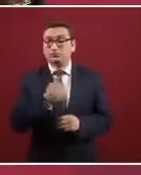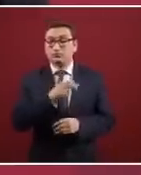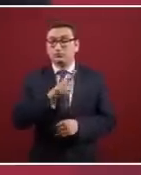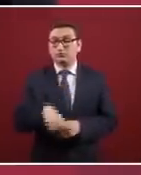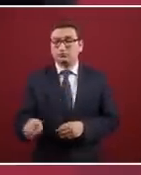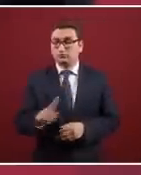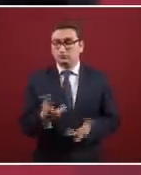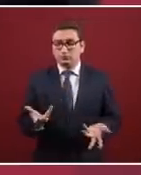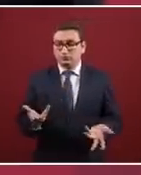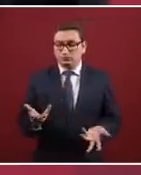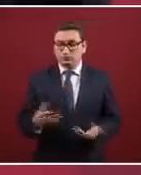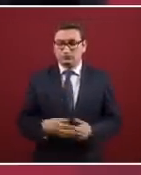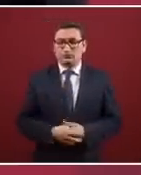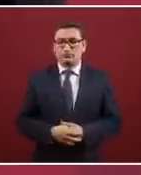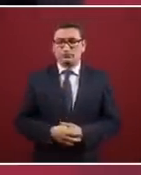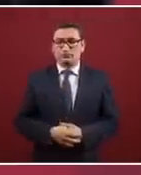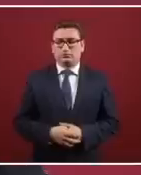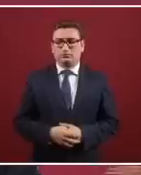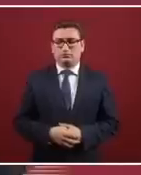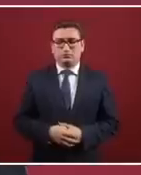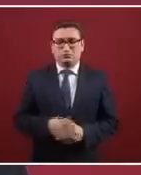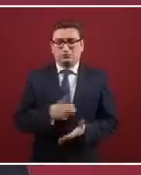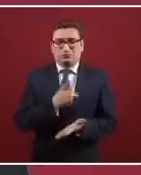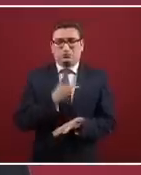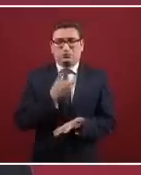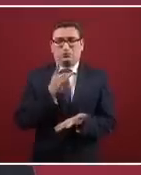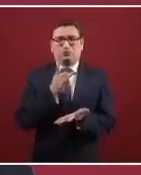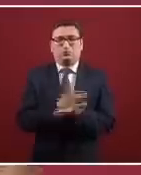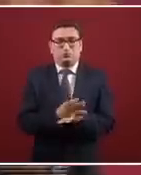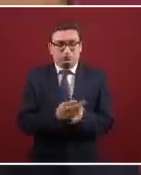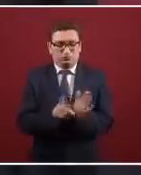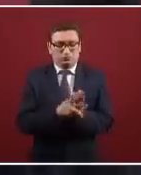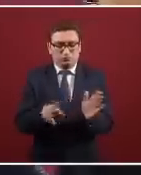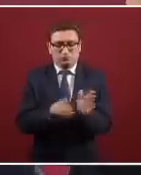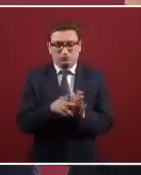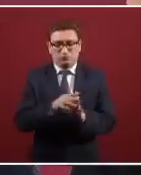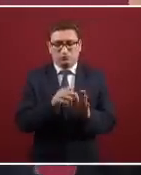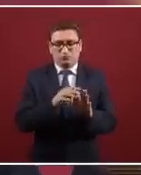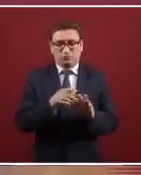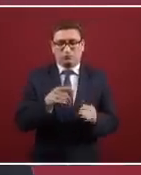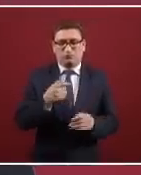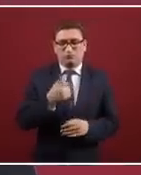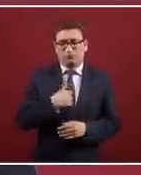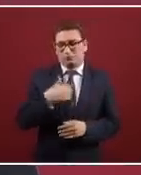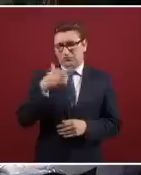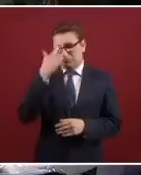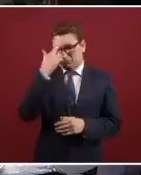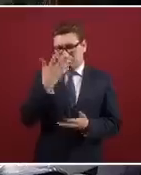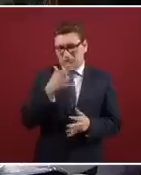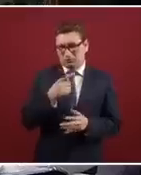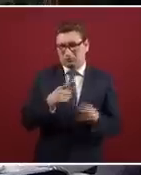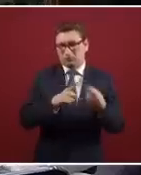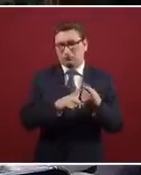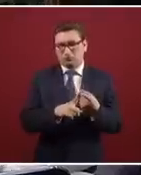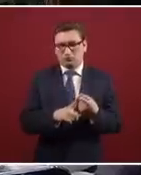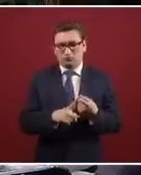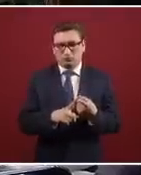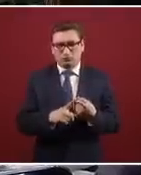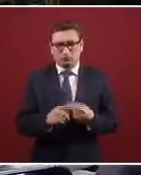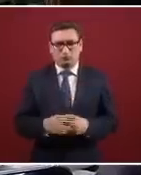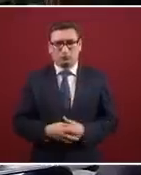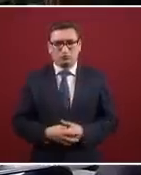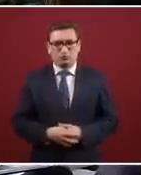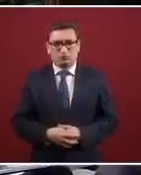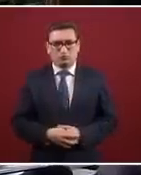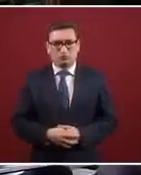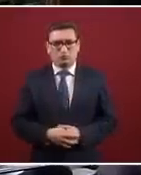la única que habló de eso, bueno, dos que me acuerdo. Uno,